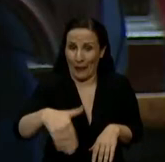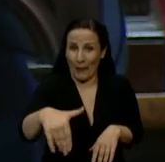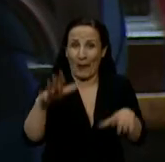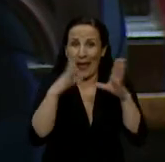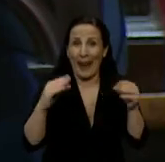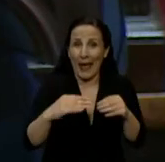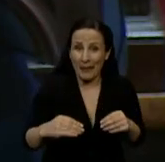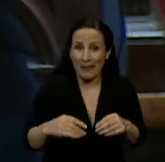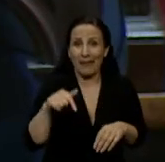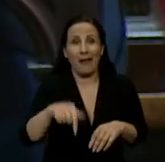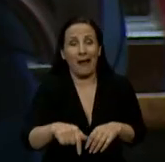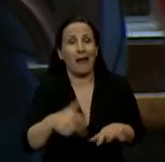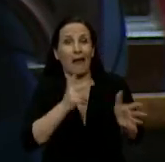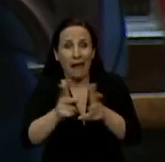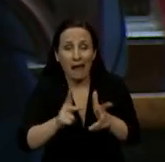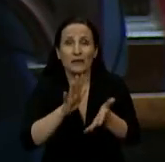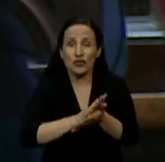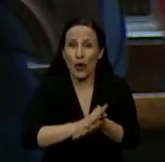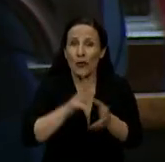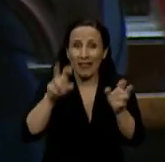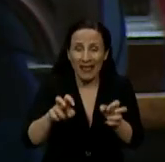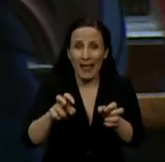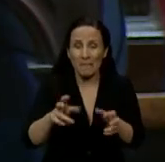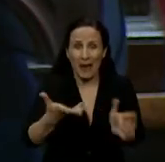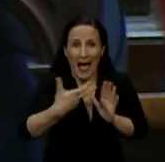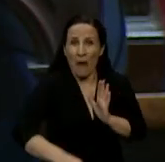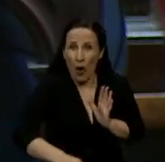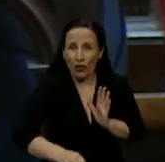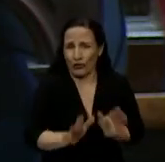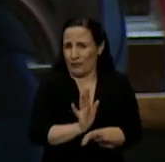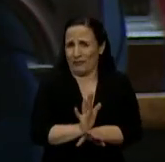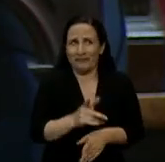Navidad estemos debatiendo justamente el aborto. Es un atropello, una